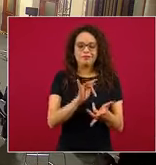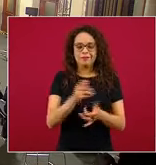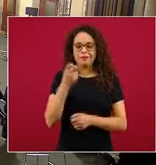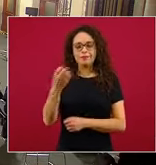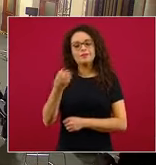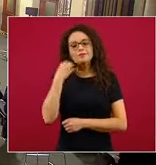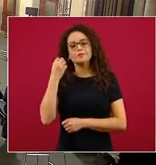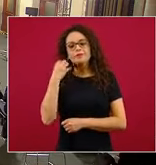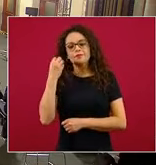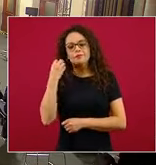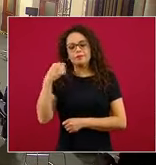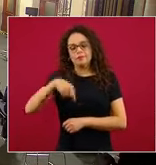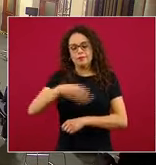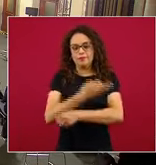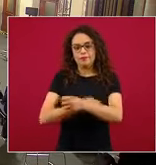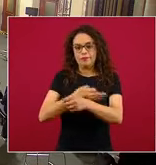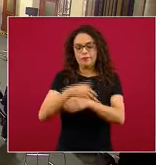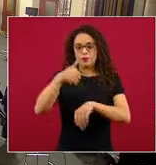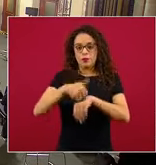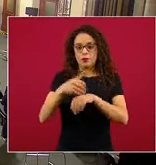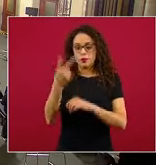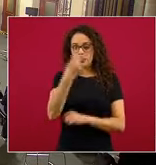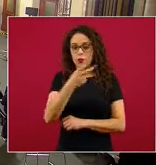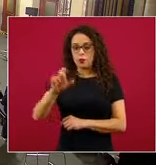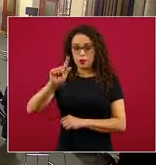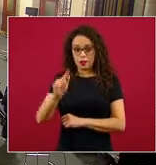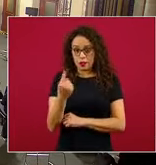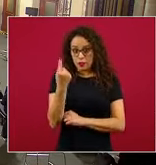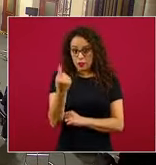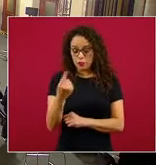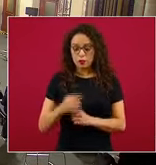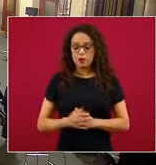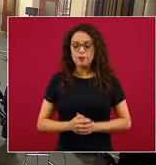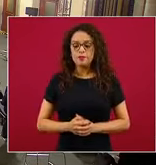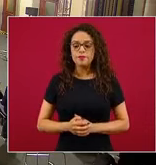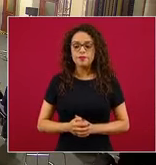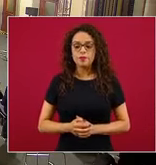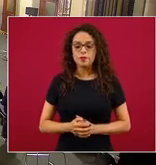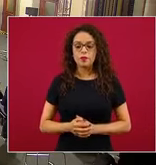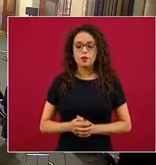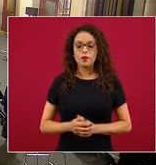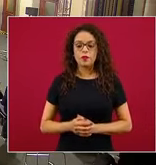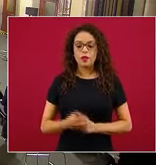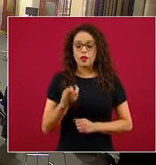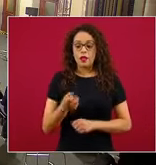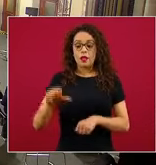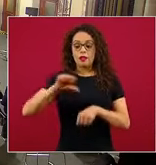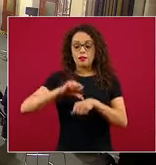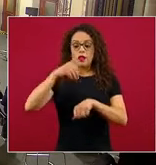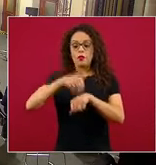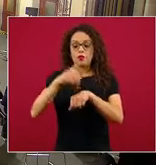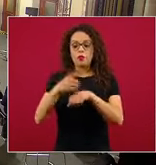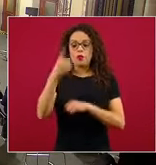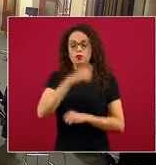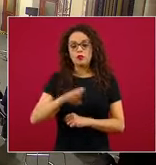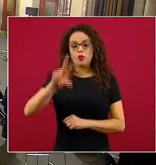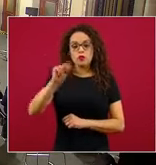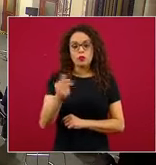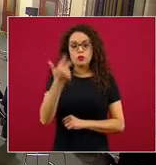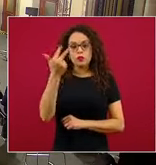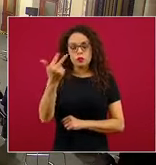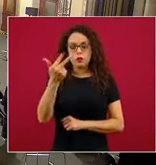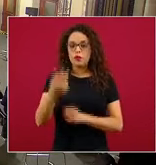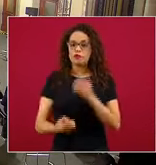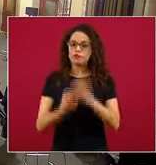vespertina número 271, que además se presenta en este día también 184 de la nueva